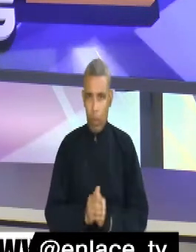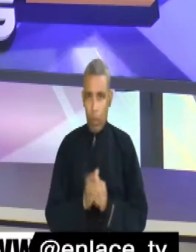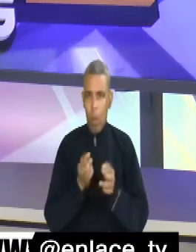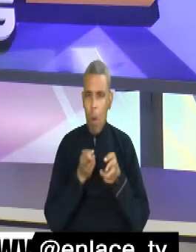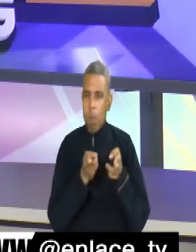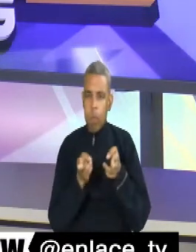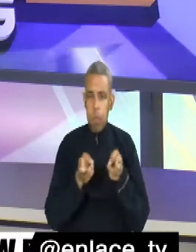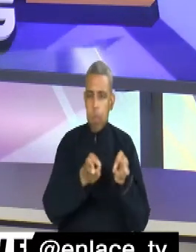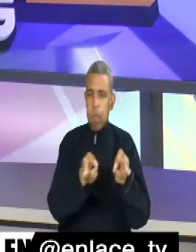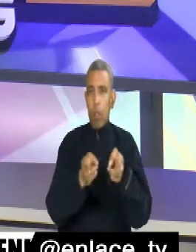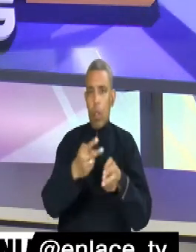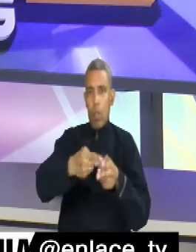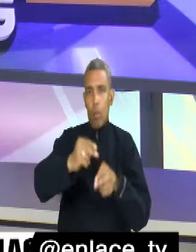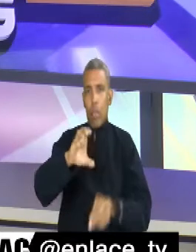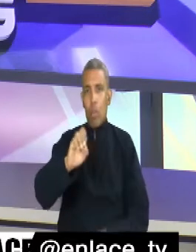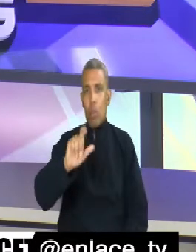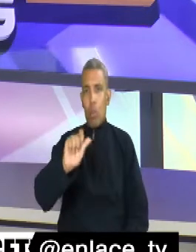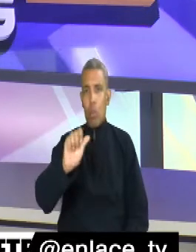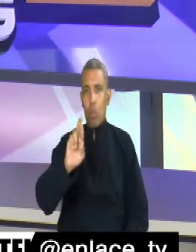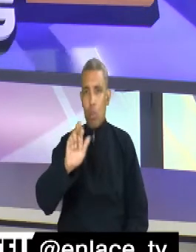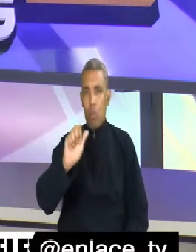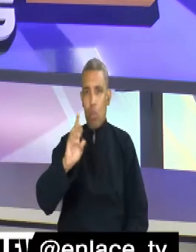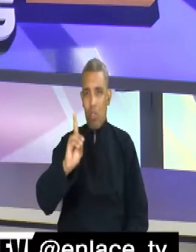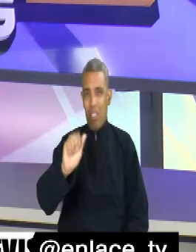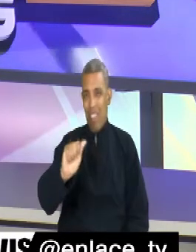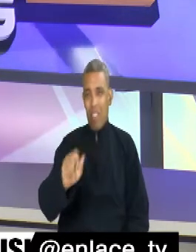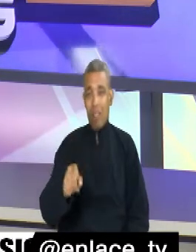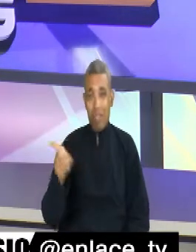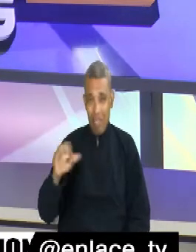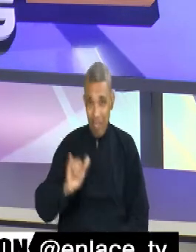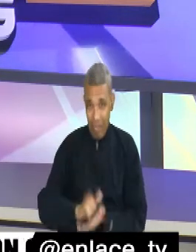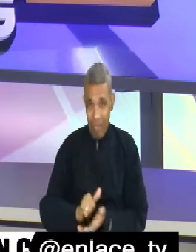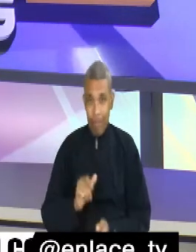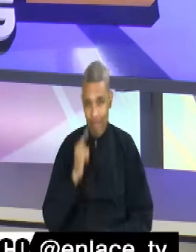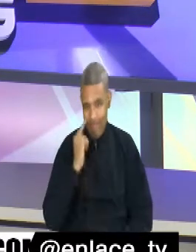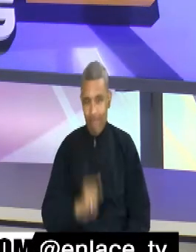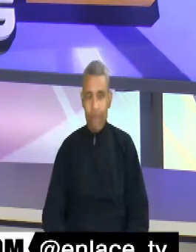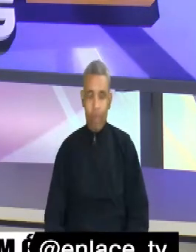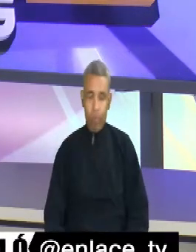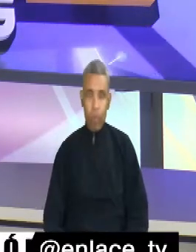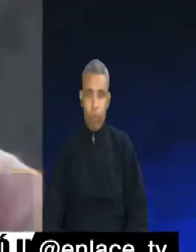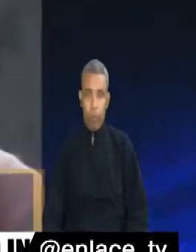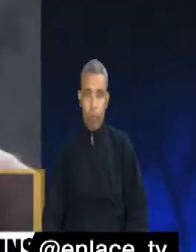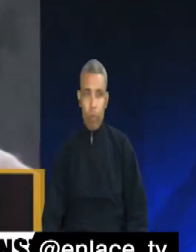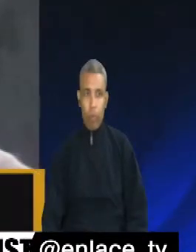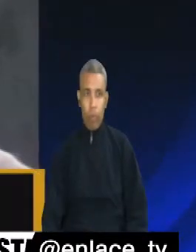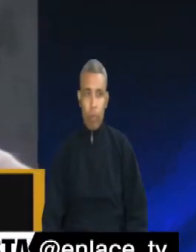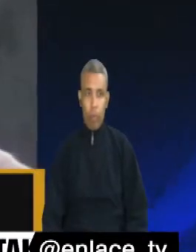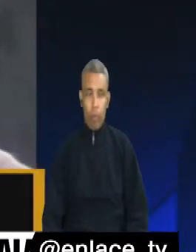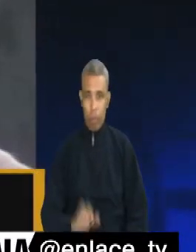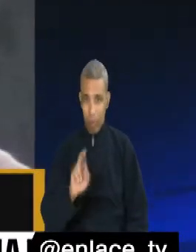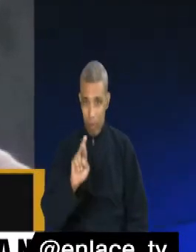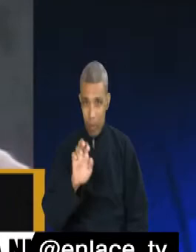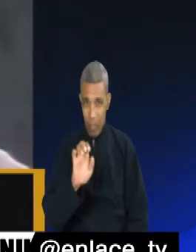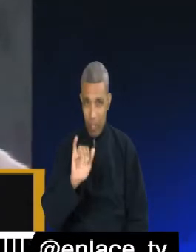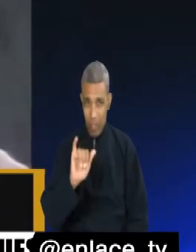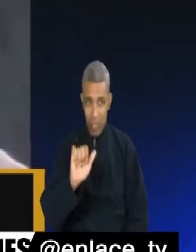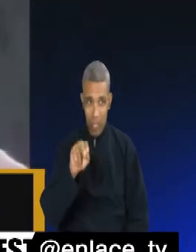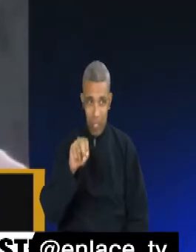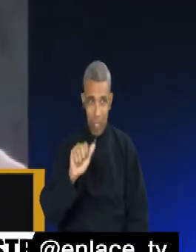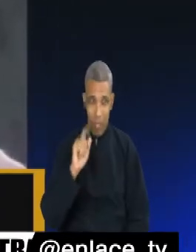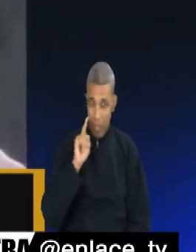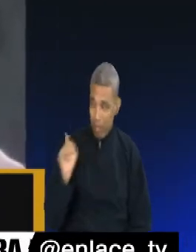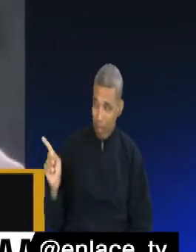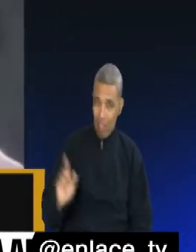Puerto Petrolero. Miembros de la Defensa Civil Colombiana rescataron el cuerpo. Reinaldo Chancú murió al tratar de salvar la vida de